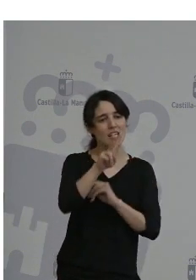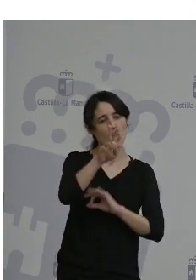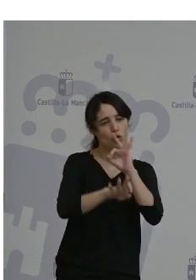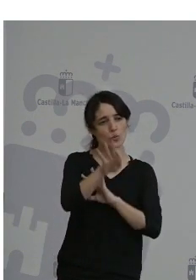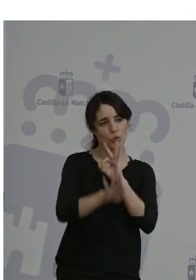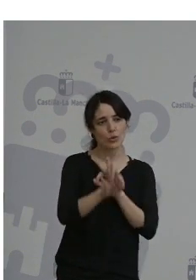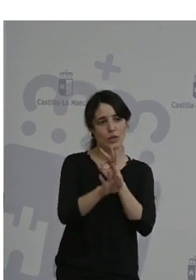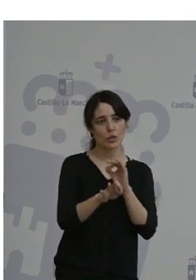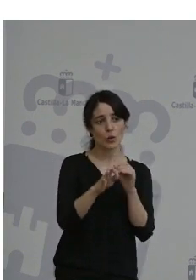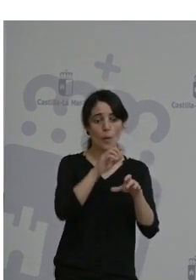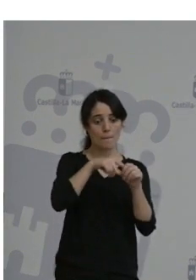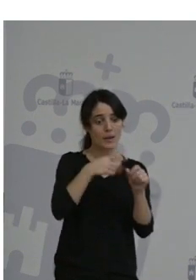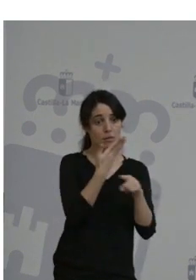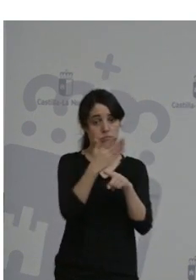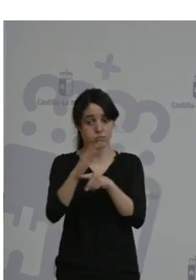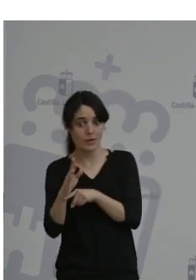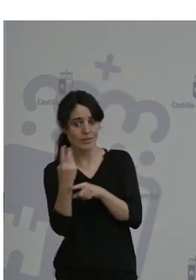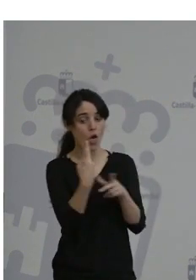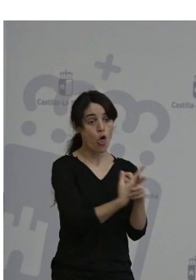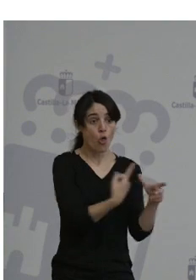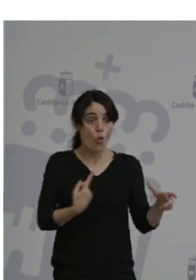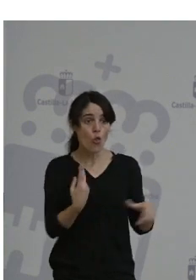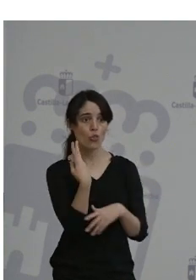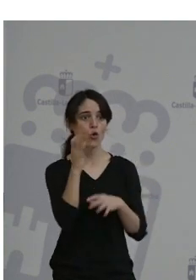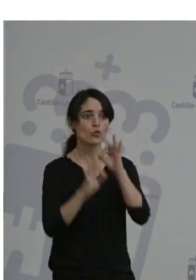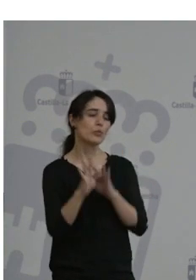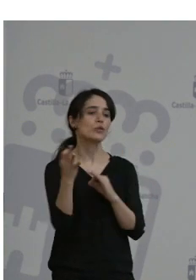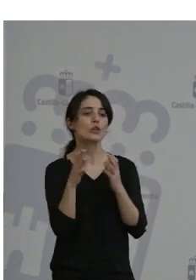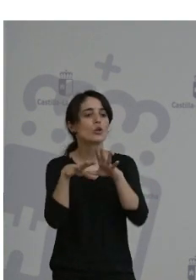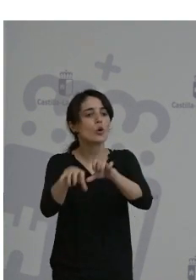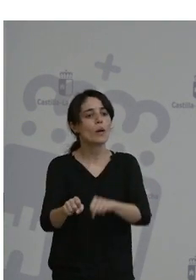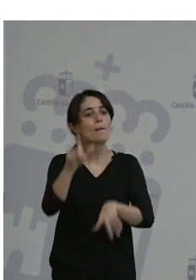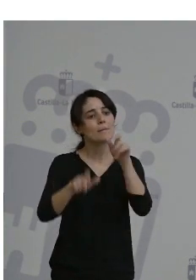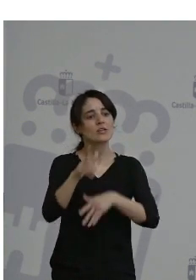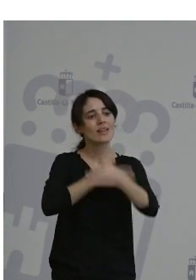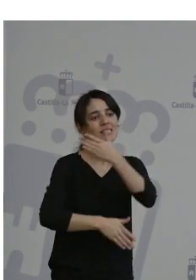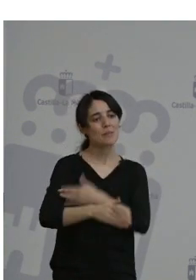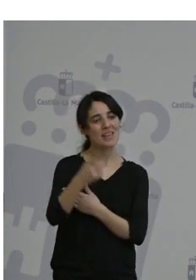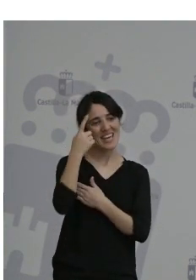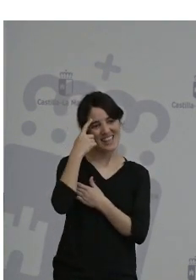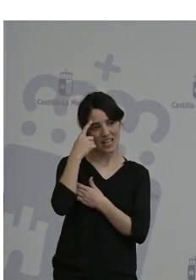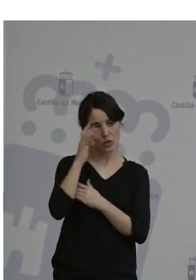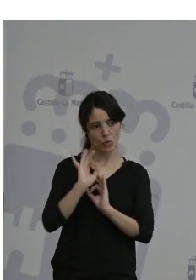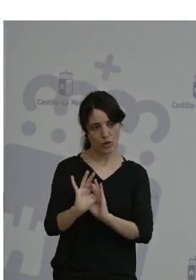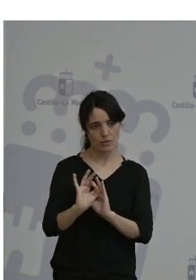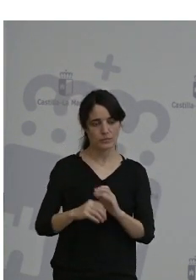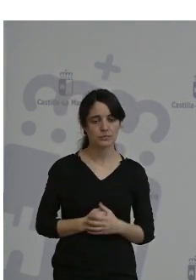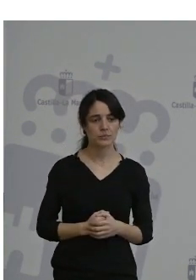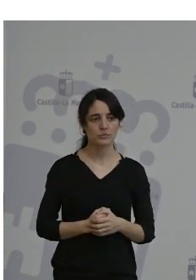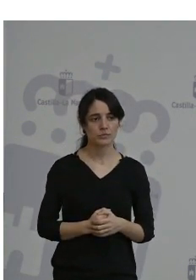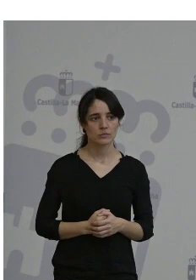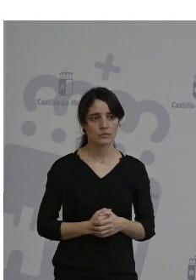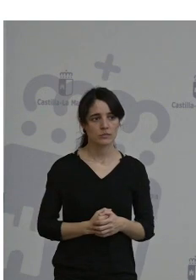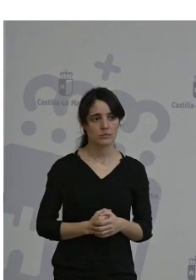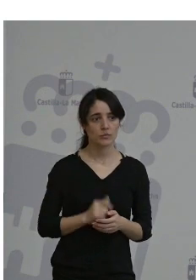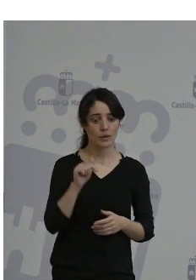ofertadas lo sea para ser cubiertas por personas que acrediten discapacidad intelectual. Sin embargo, ya